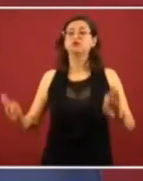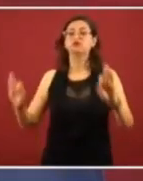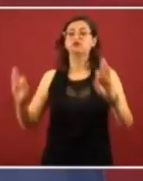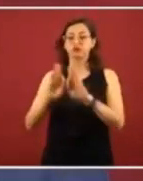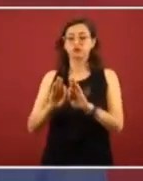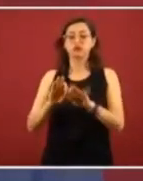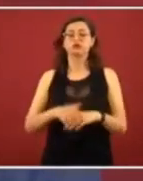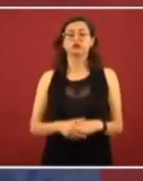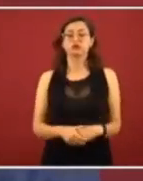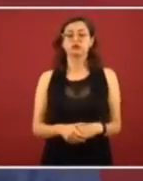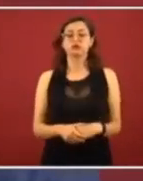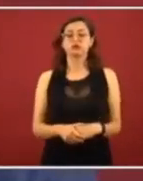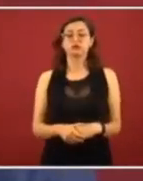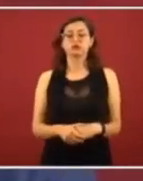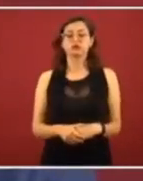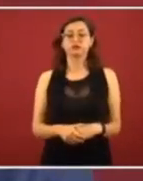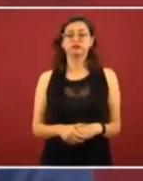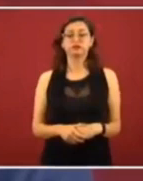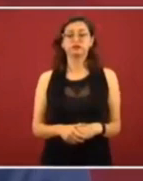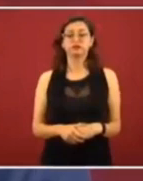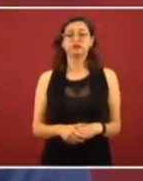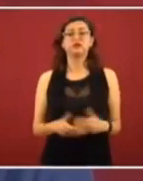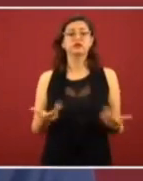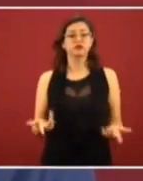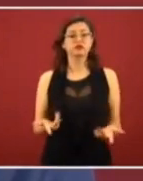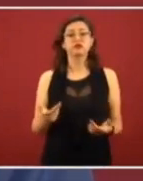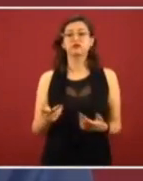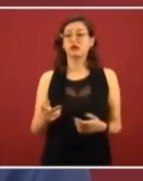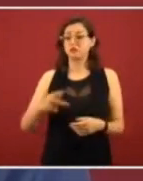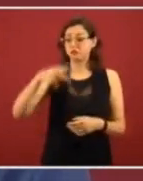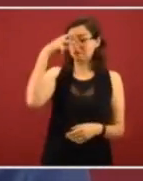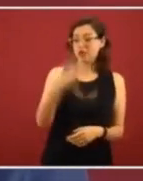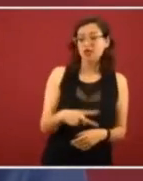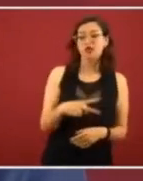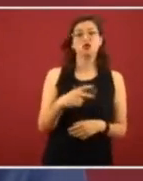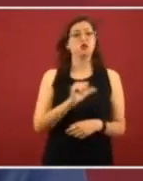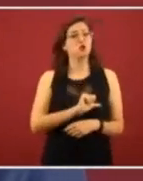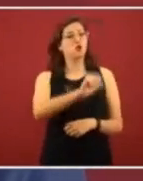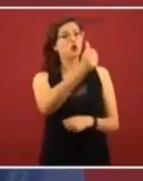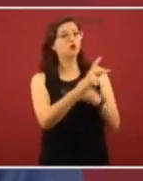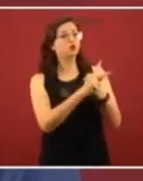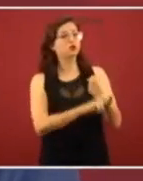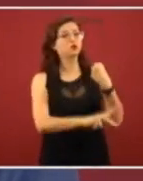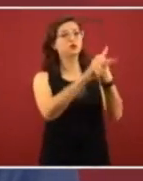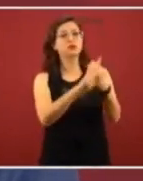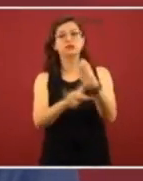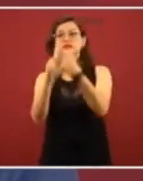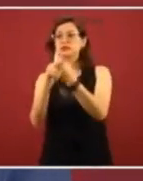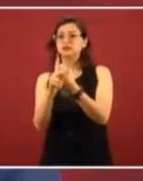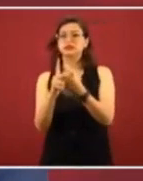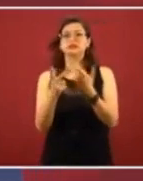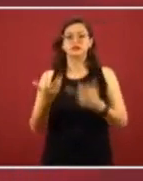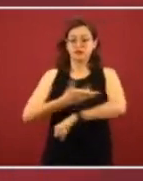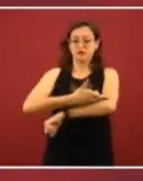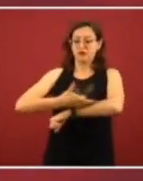Repetí de que en México, como en otros pueblos, la familia es